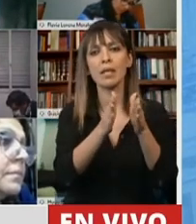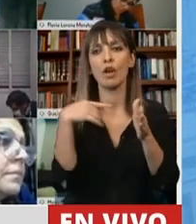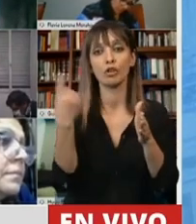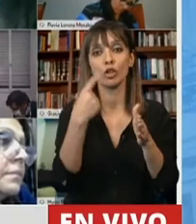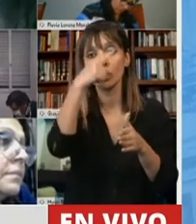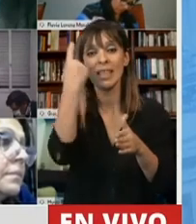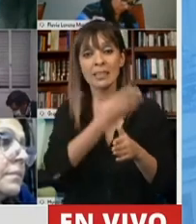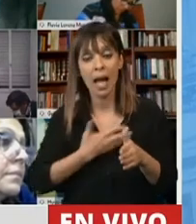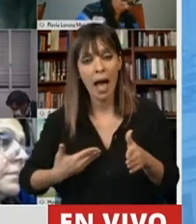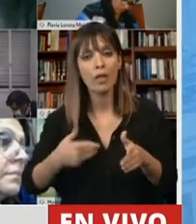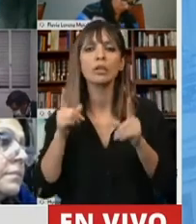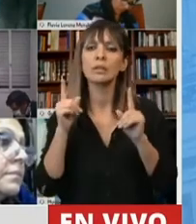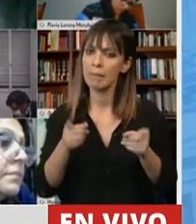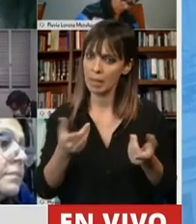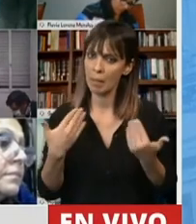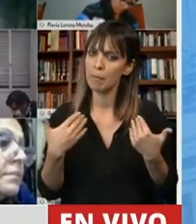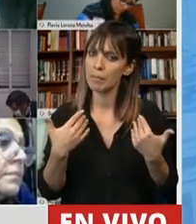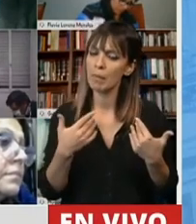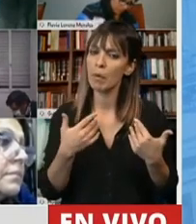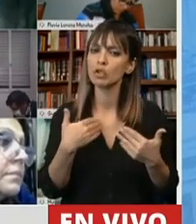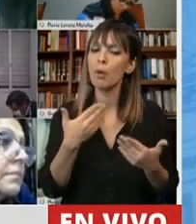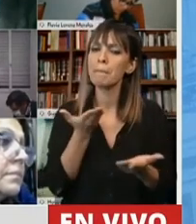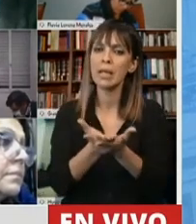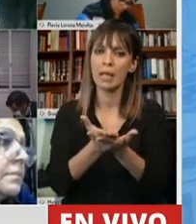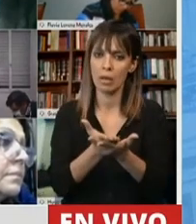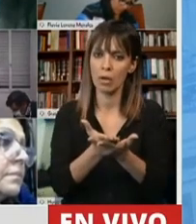Estado también en esta oportunidad quiero